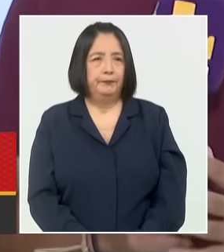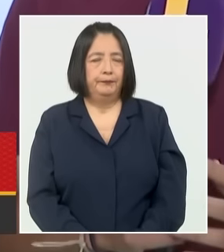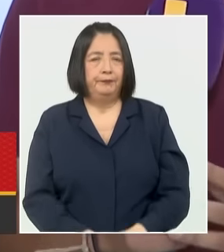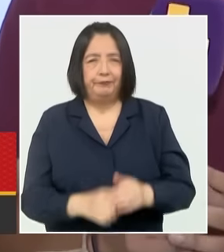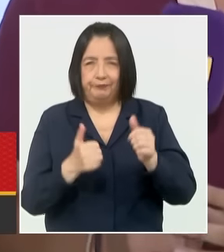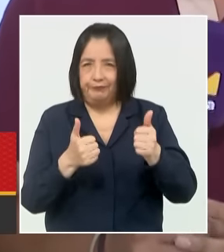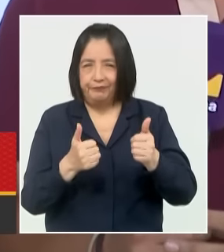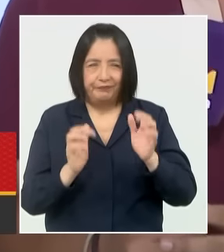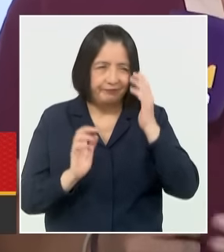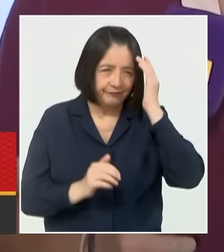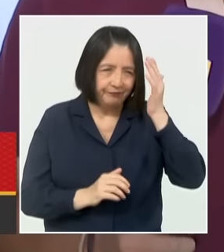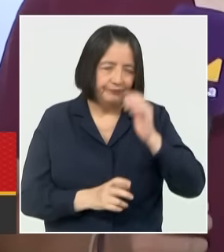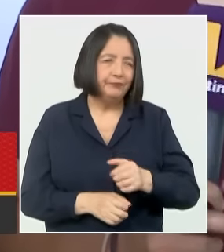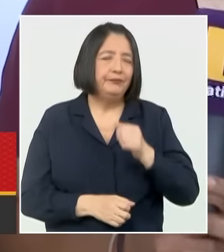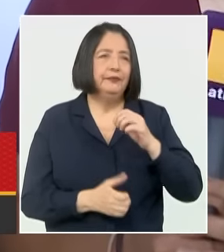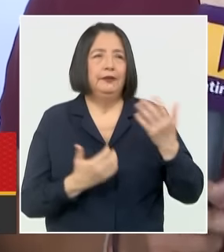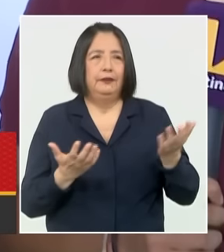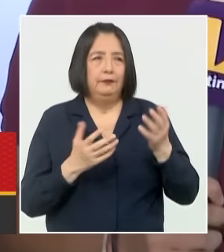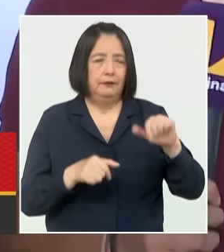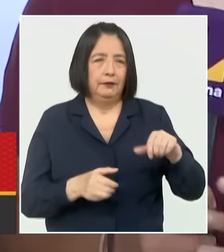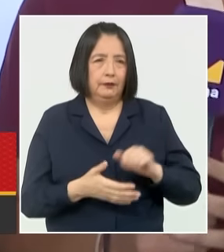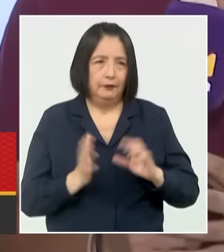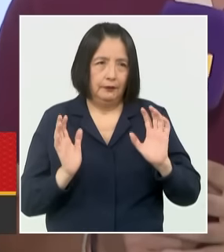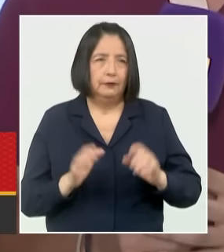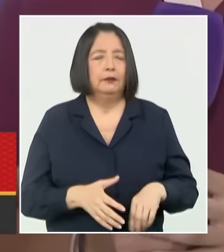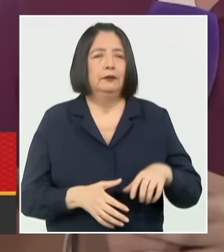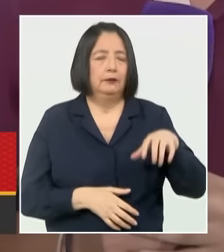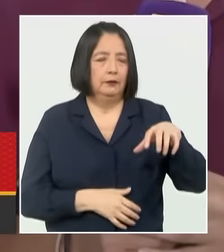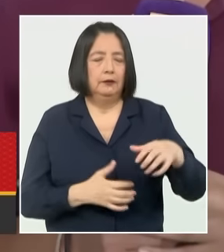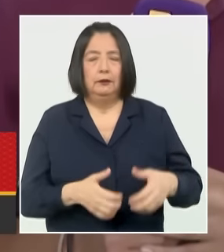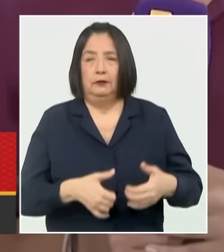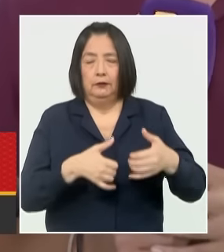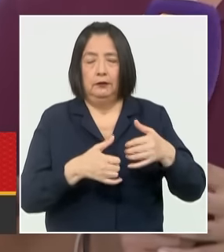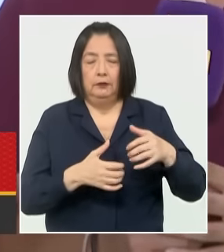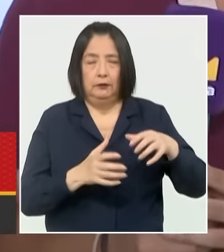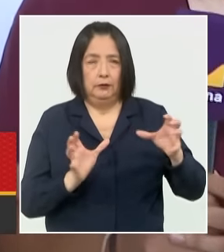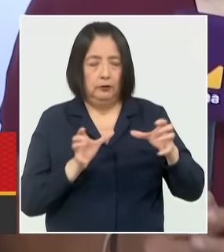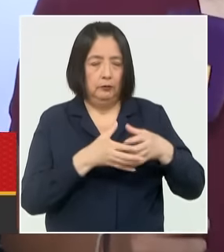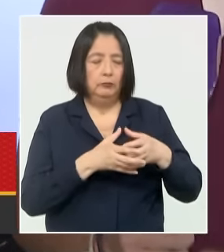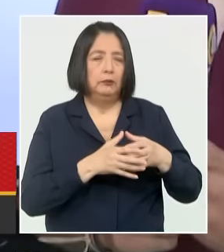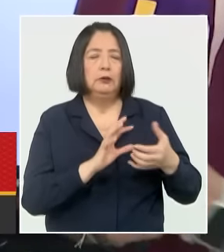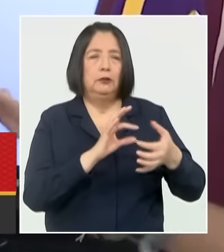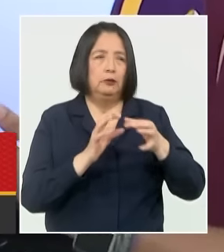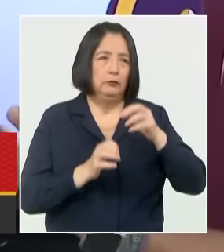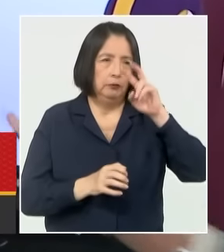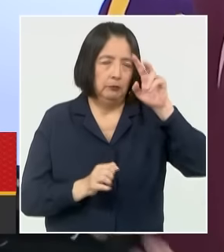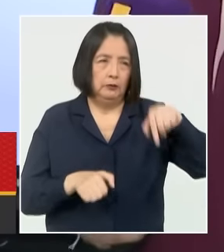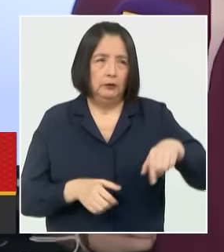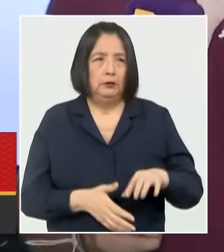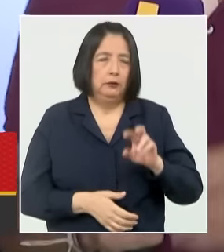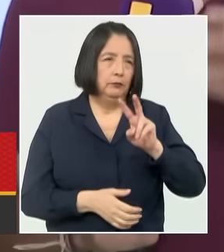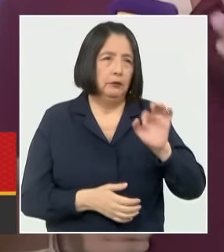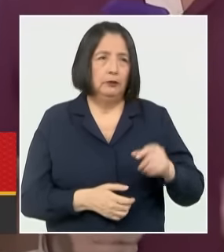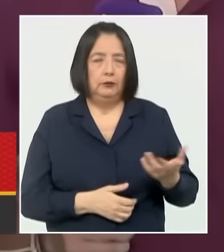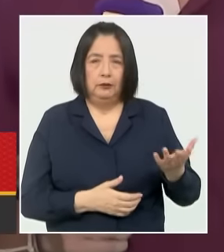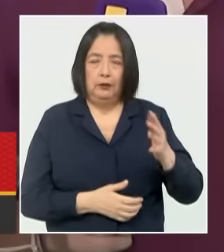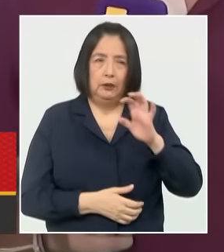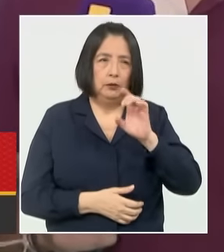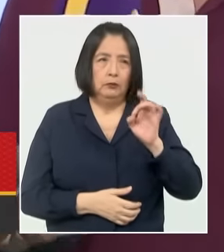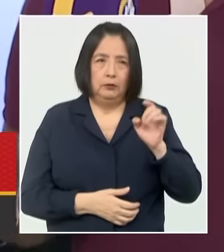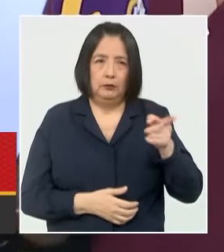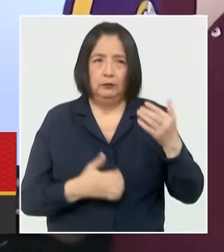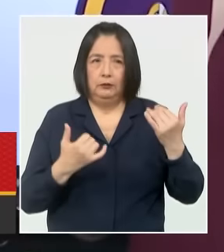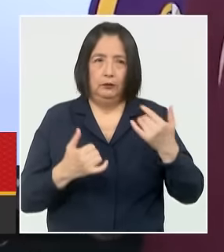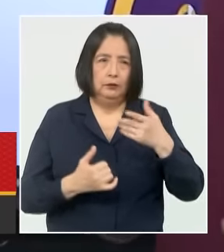¿Qué tal, Fernando? Así es, estamos en el COP, en el Comité Olímpico Peruano, acá en la sede delegado Videna, y junto a Eduardo Romay, que es el personaje